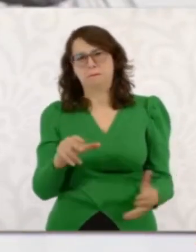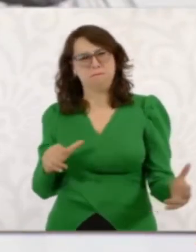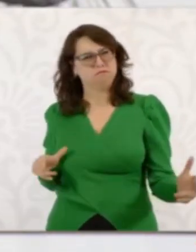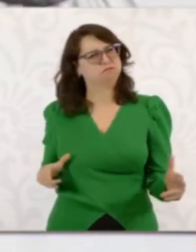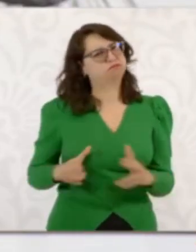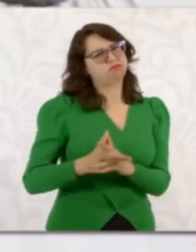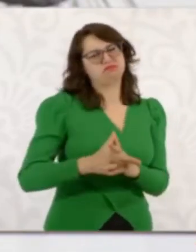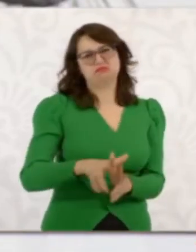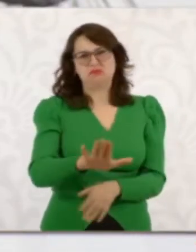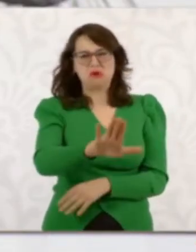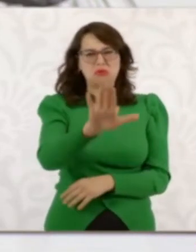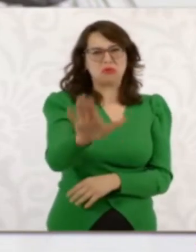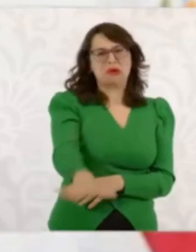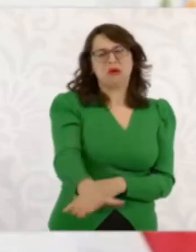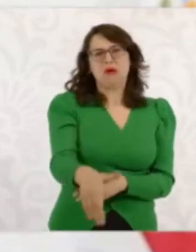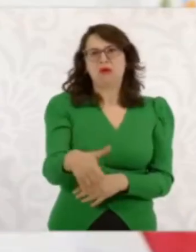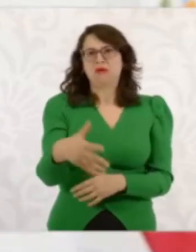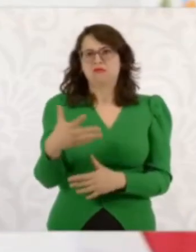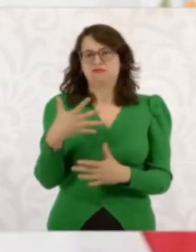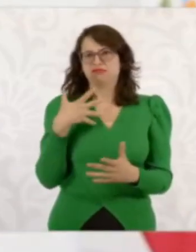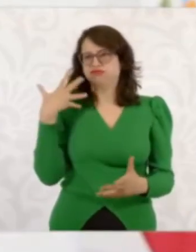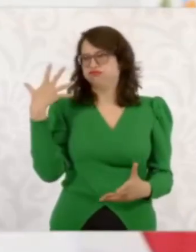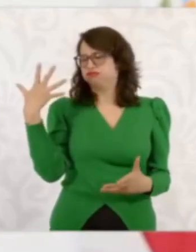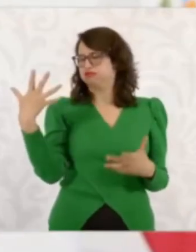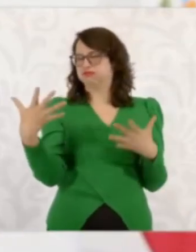¿Sí? Y después